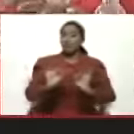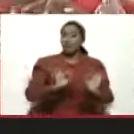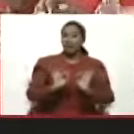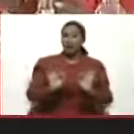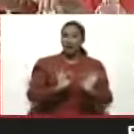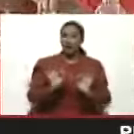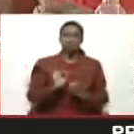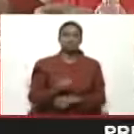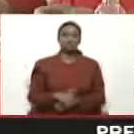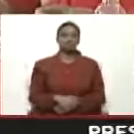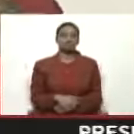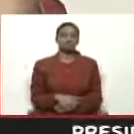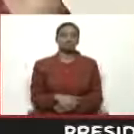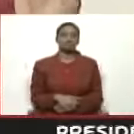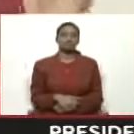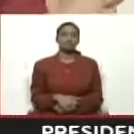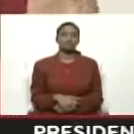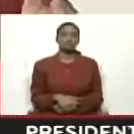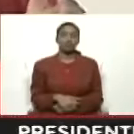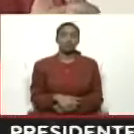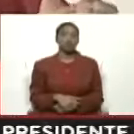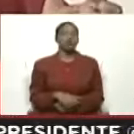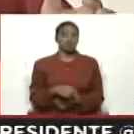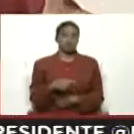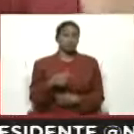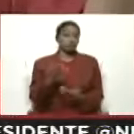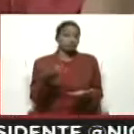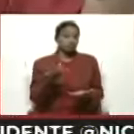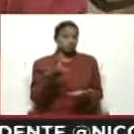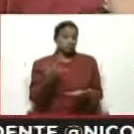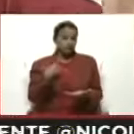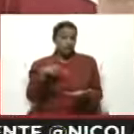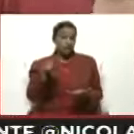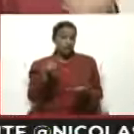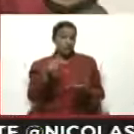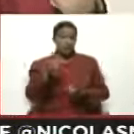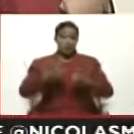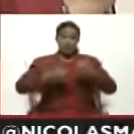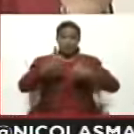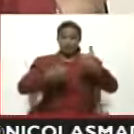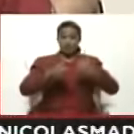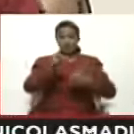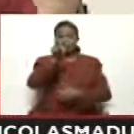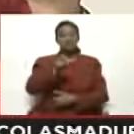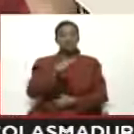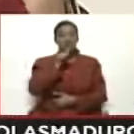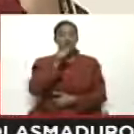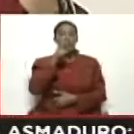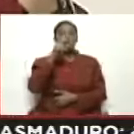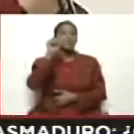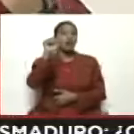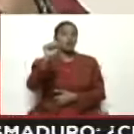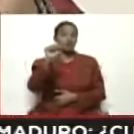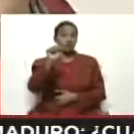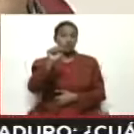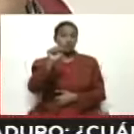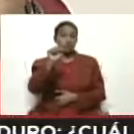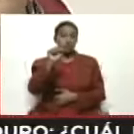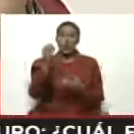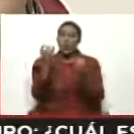Eso pasa, nosotros tenemos un candidato, Nicolás Maduro Moro. Nicolás Maduro Moro hoy camina con los estudiantes.